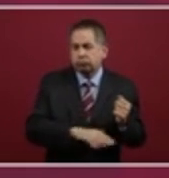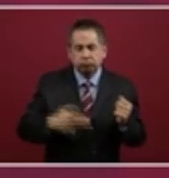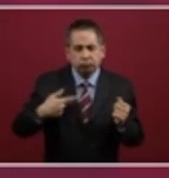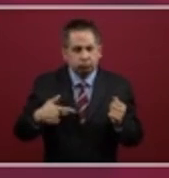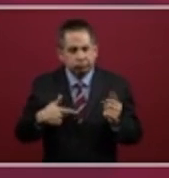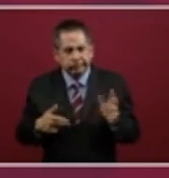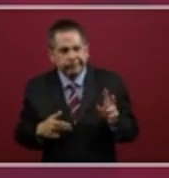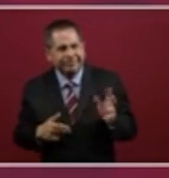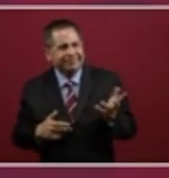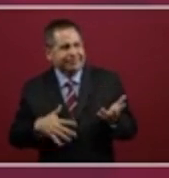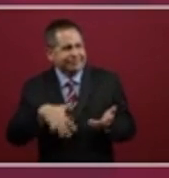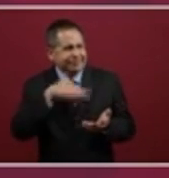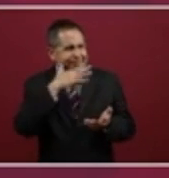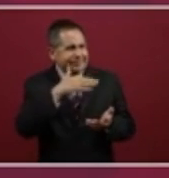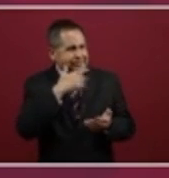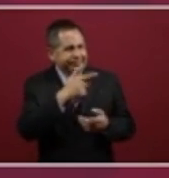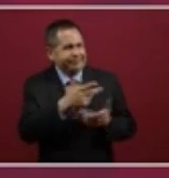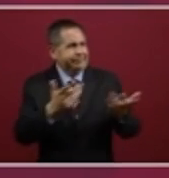aunque